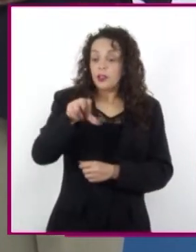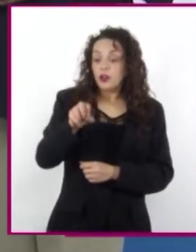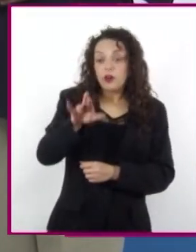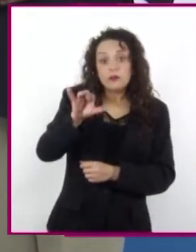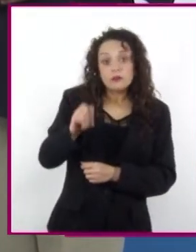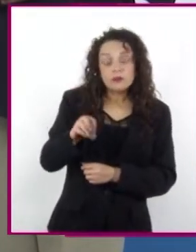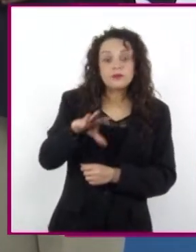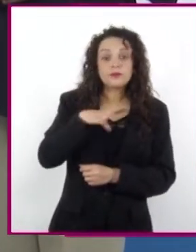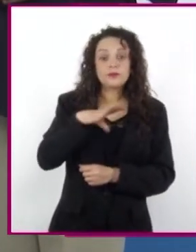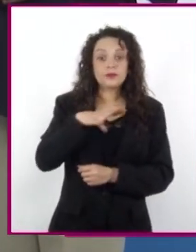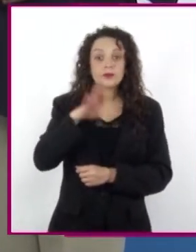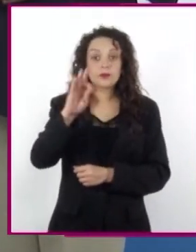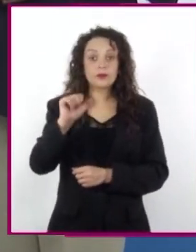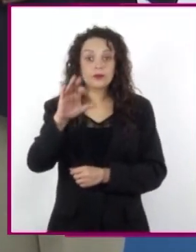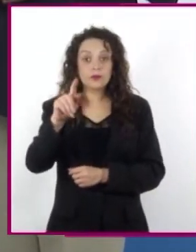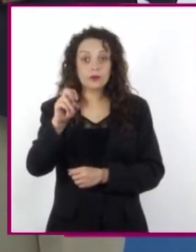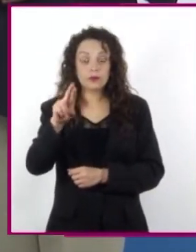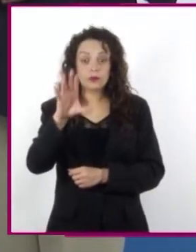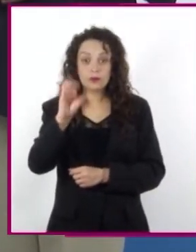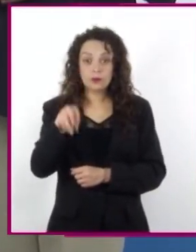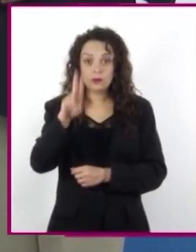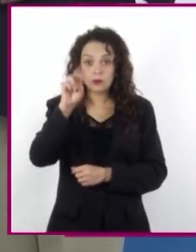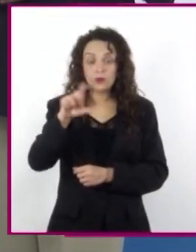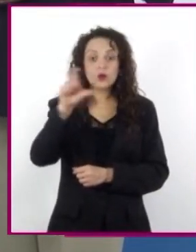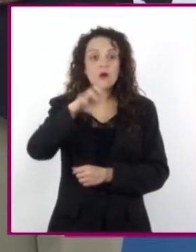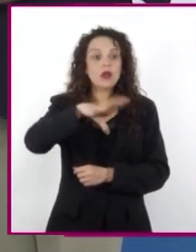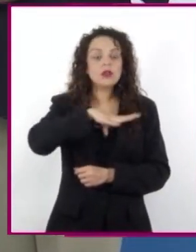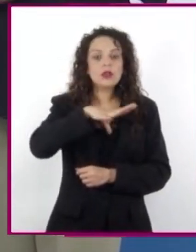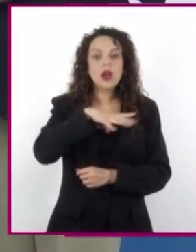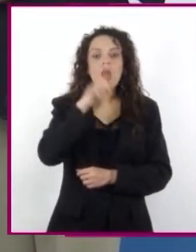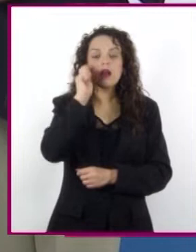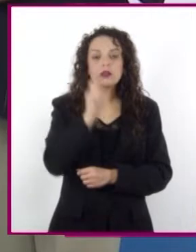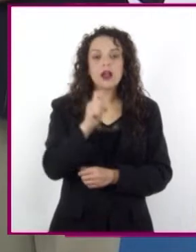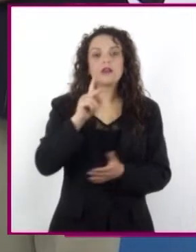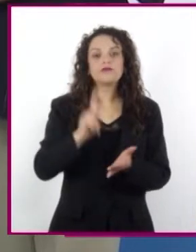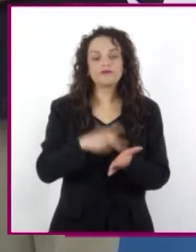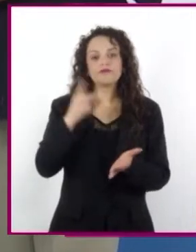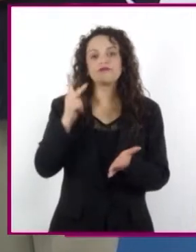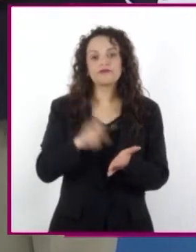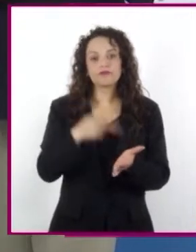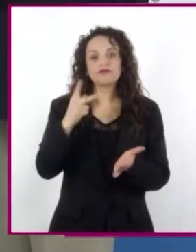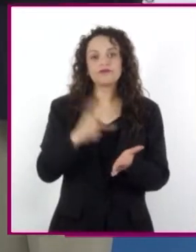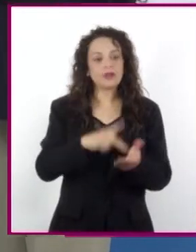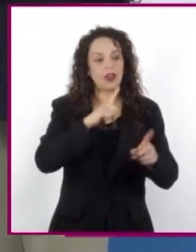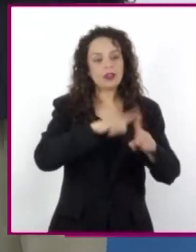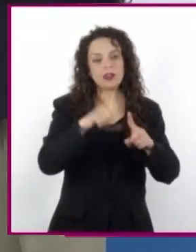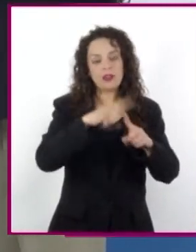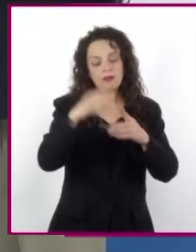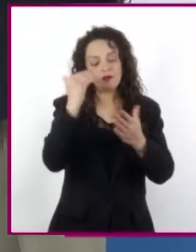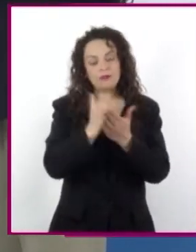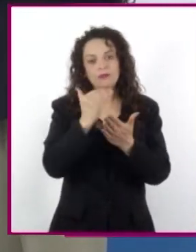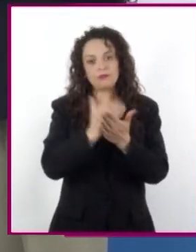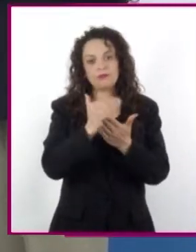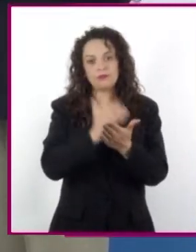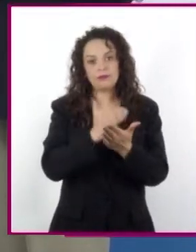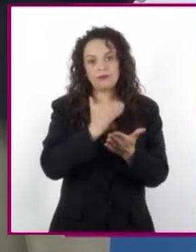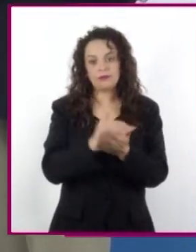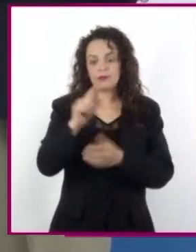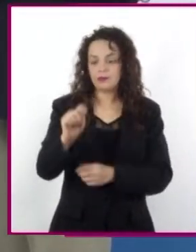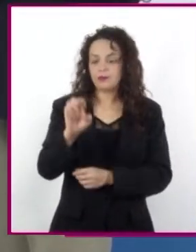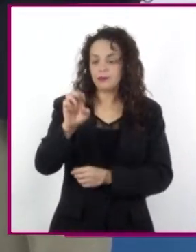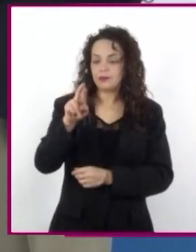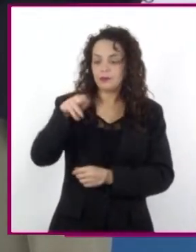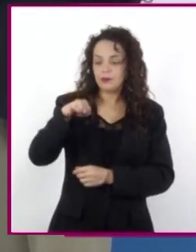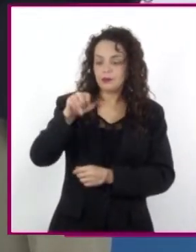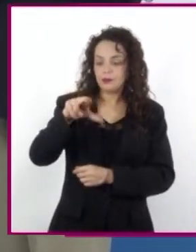tiene factor común cuando existe un factor que se repita en los diferentes términos, es decir, cuando una misma